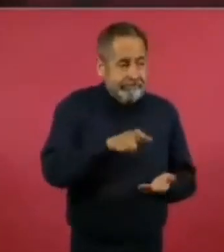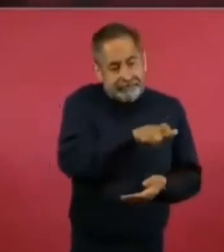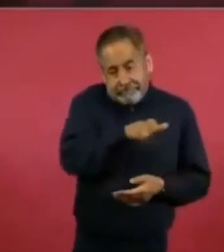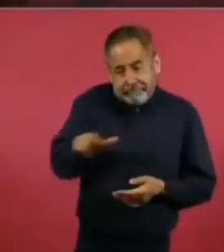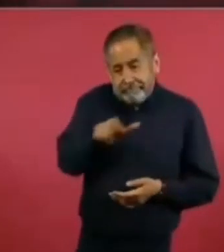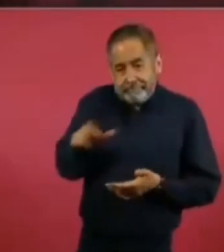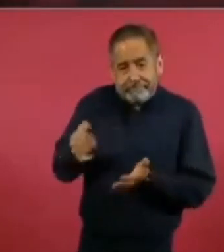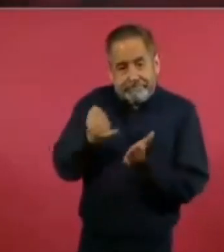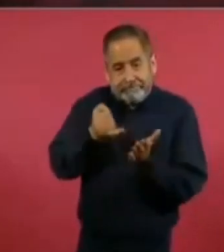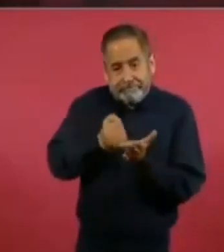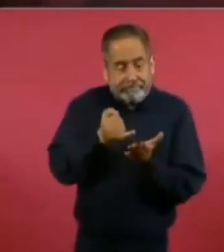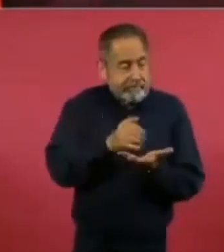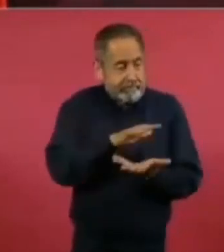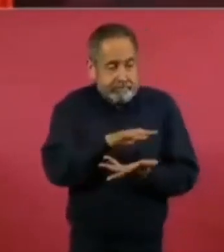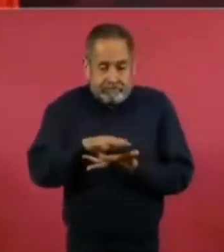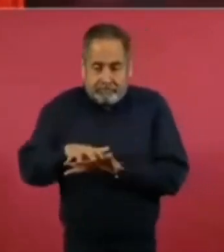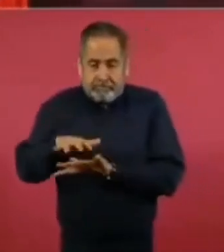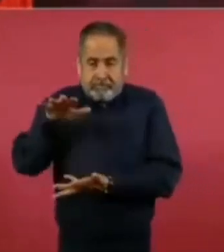como decía